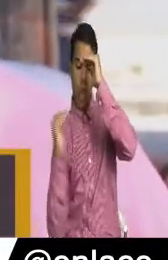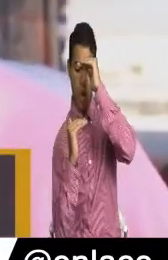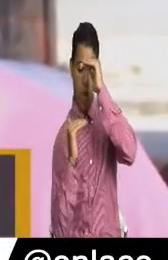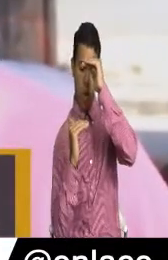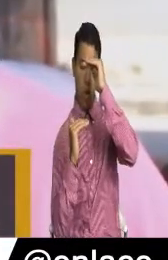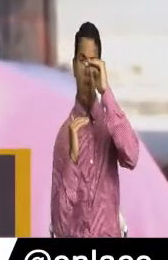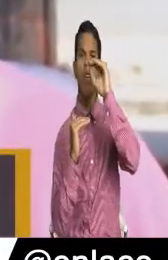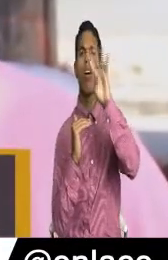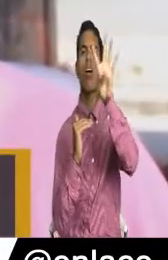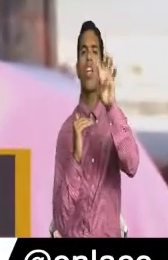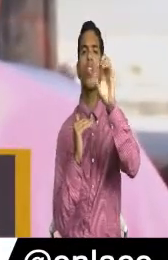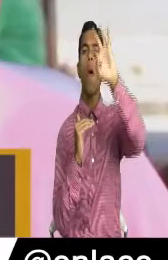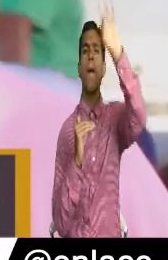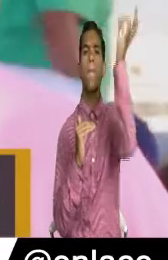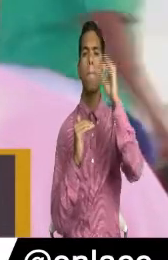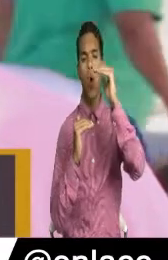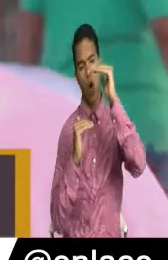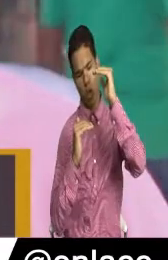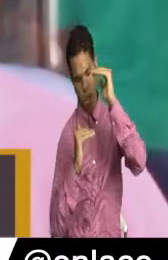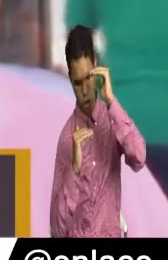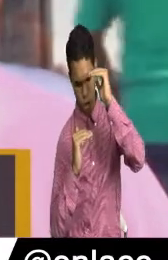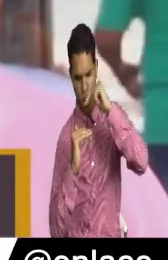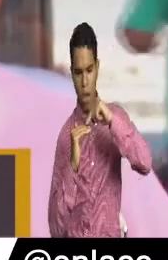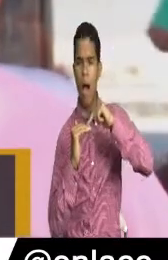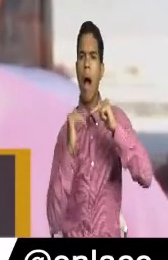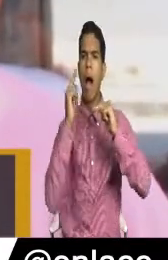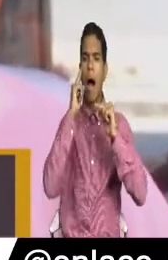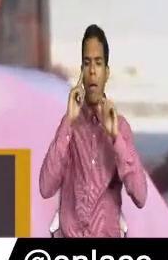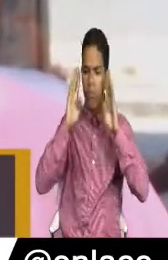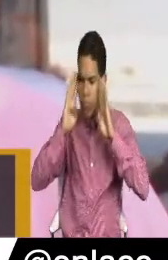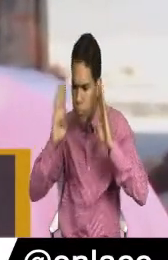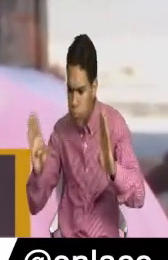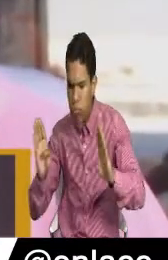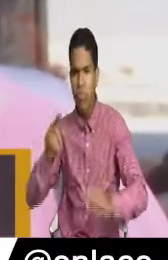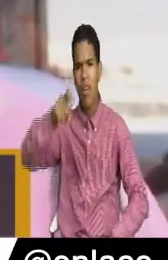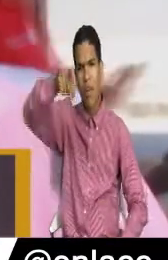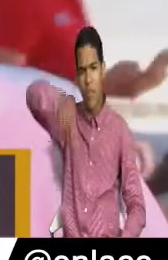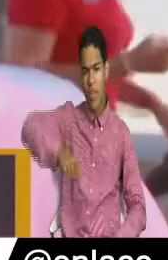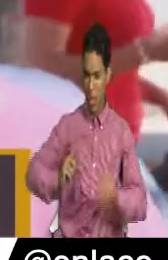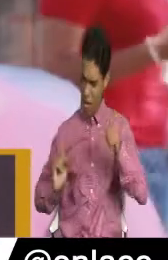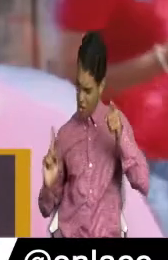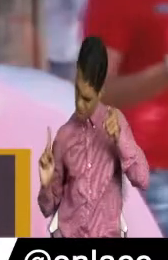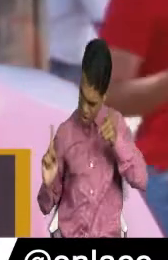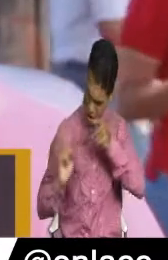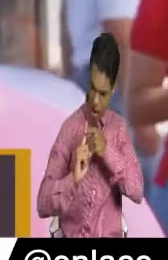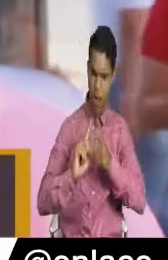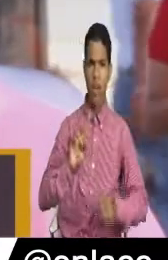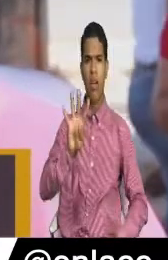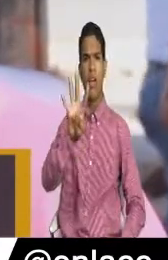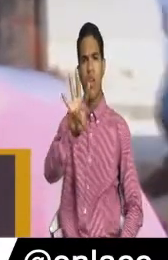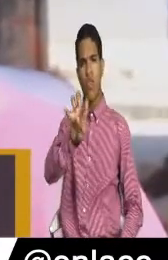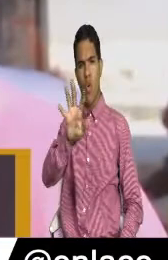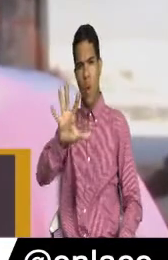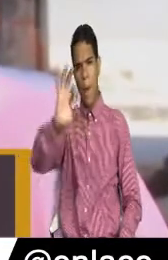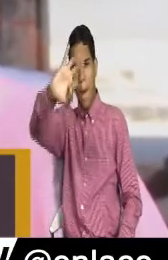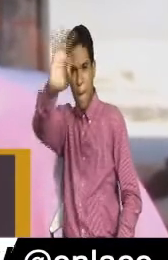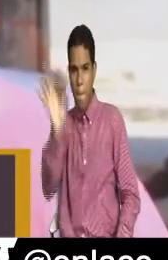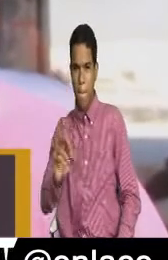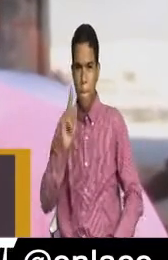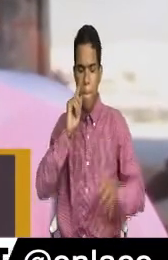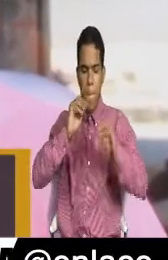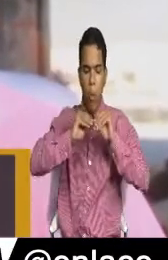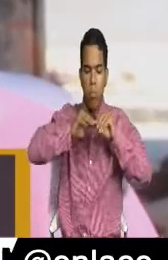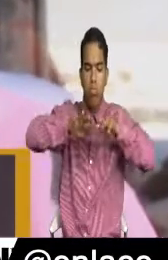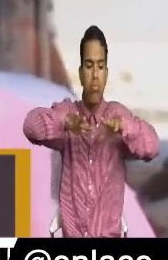de la cobertura y tendremos como sea que llegara al 95% de esa cobertura. Entonces es